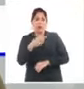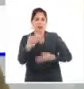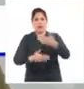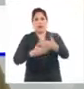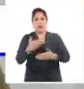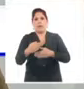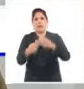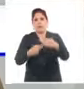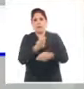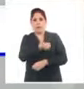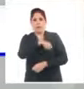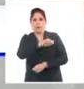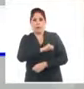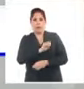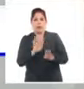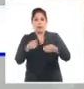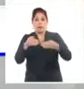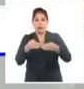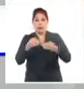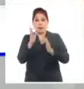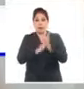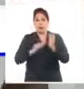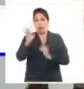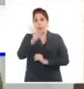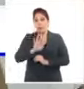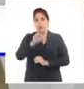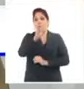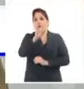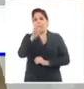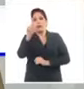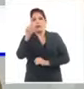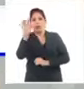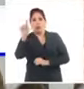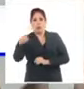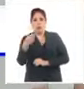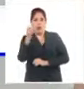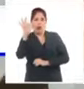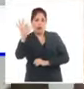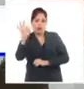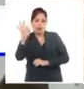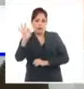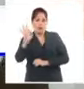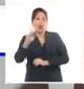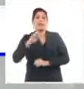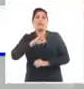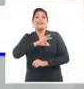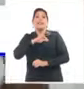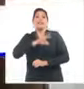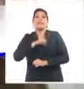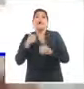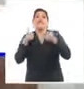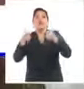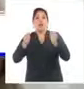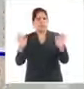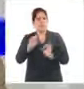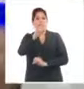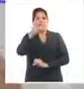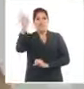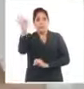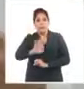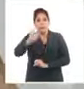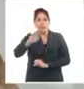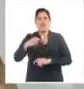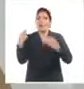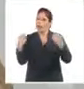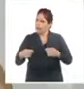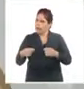población y estamos cerrando octubre en 91,8. Todavía insatisfecho, como le diga la verdad. Nosotros tenemos que esperar que sea el 100% en los términos que están